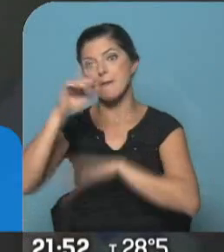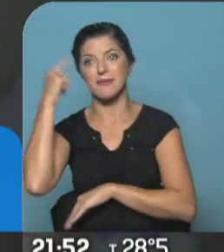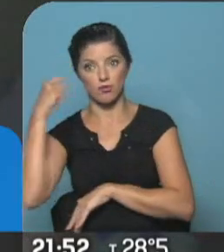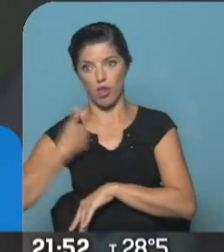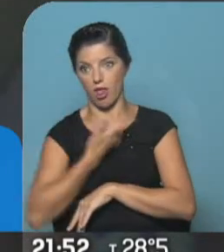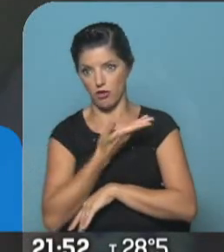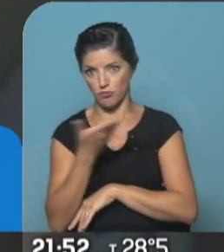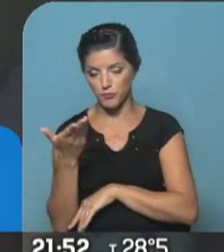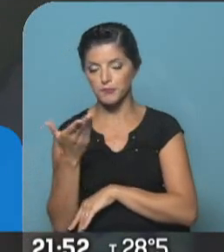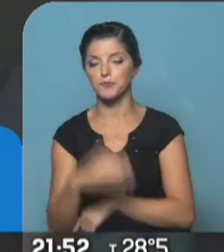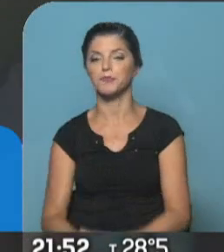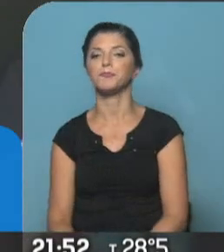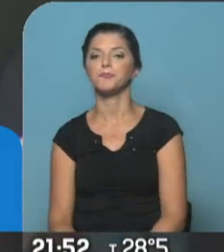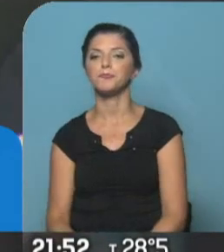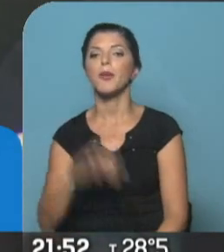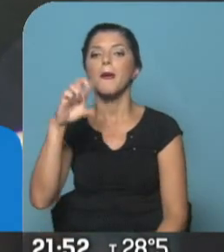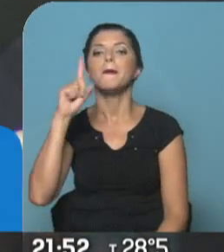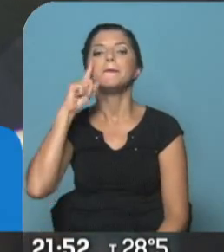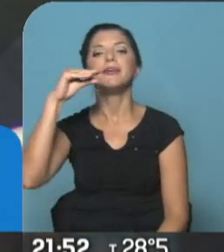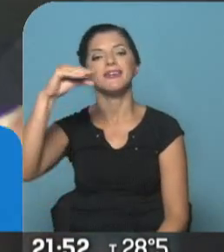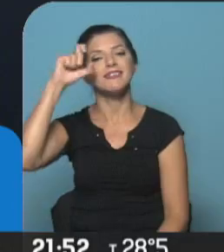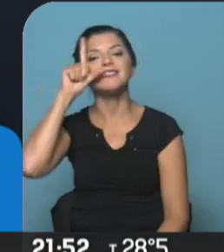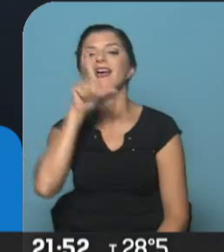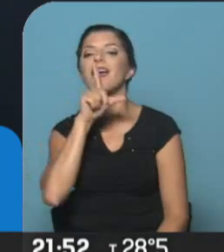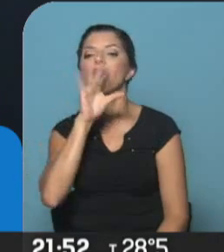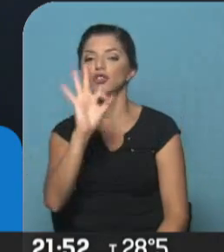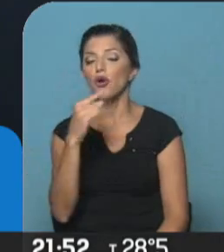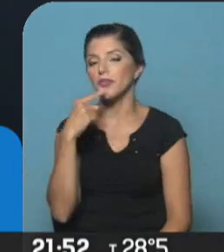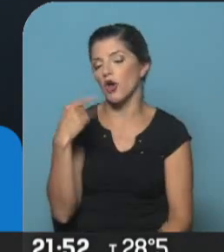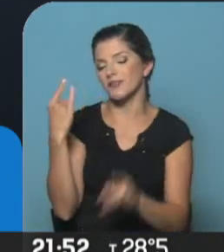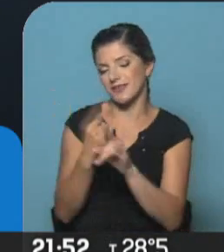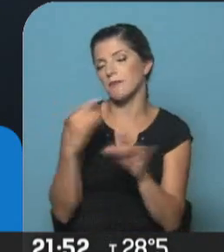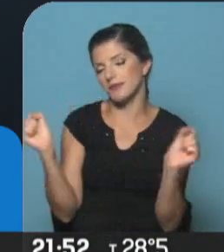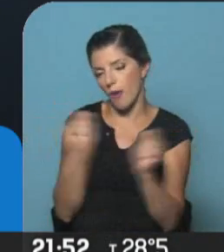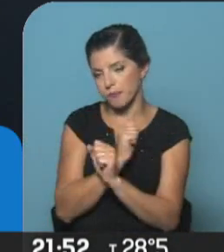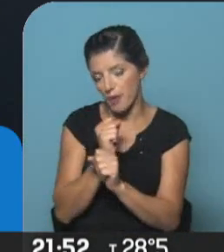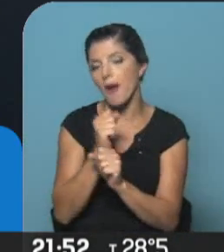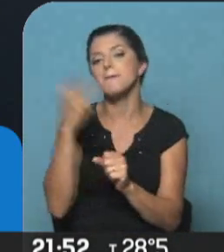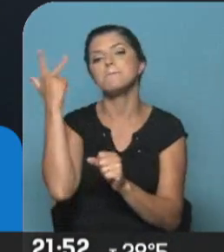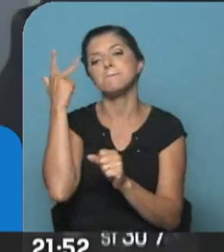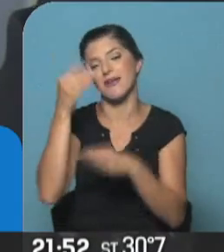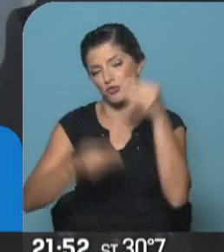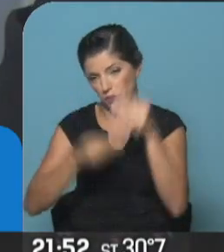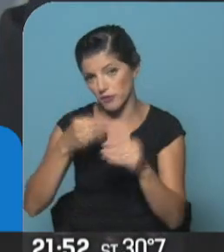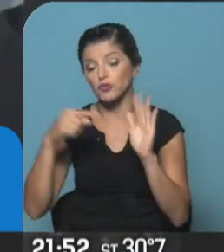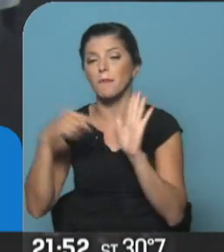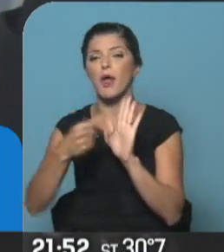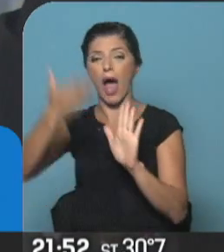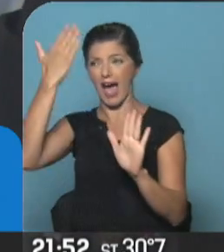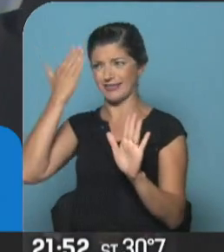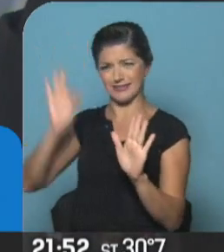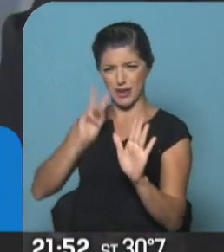senador peronista Miguel Ángel Pichetto dijo que es tradición aprobar el presupuesto al gobierno, salvo cuando Cambiemos no lo hizo en el